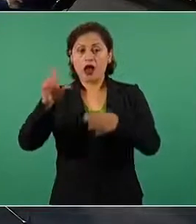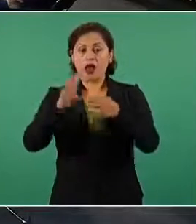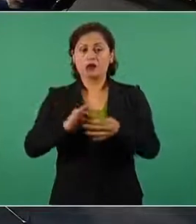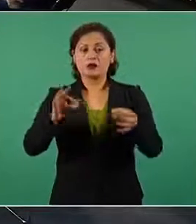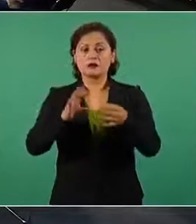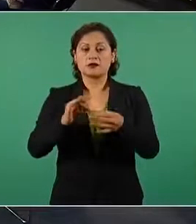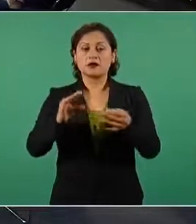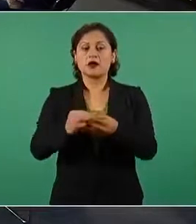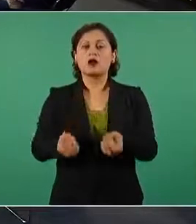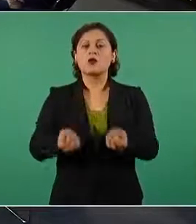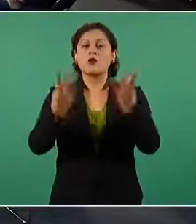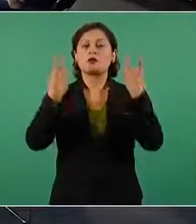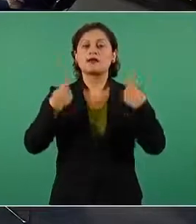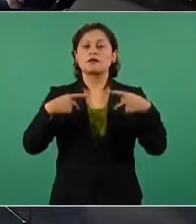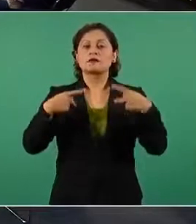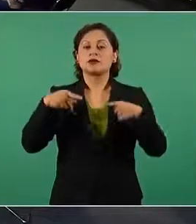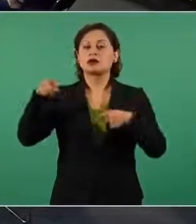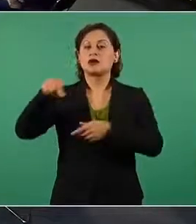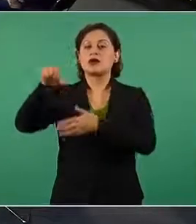en Tula desde